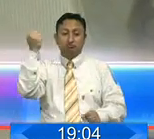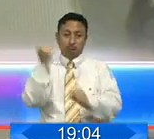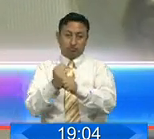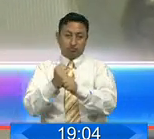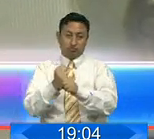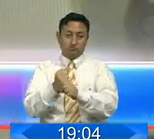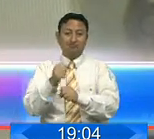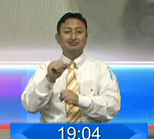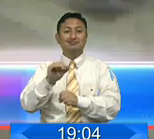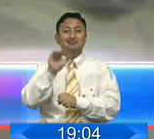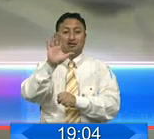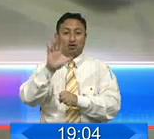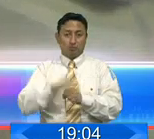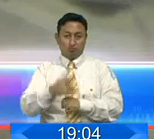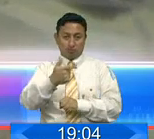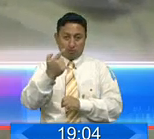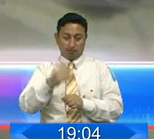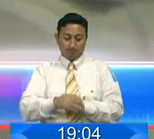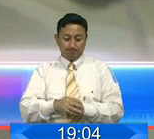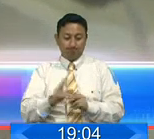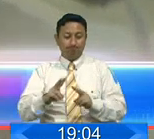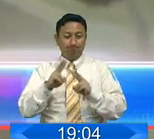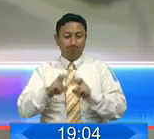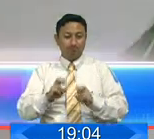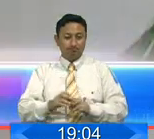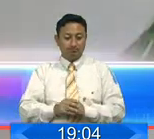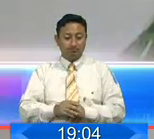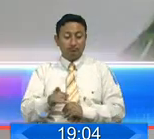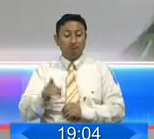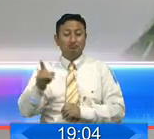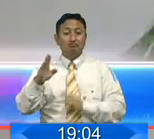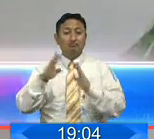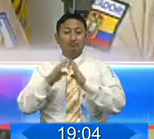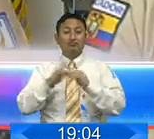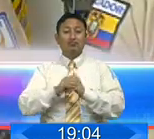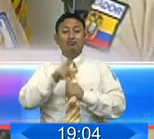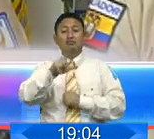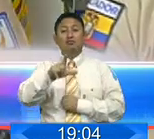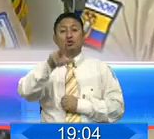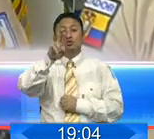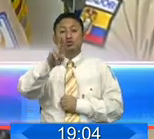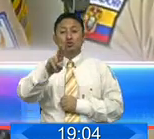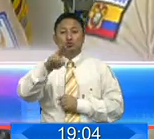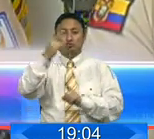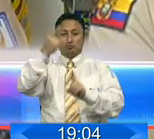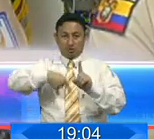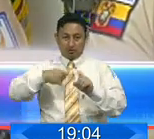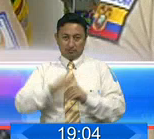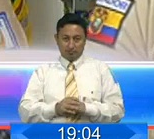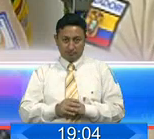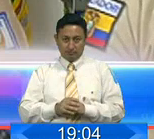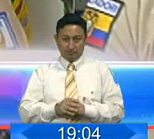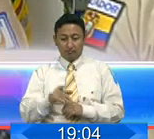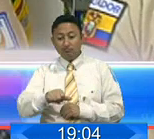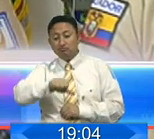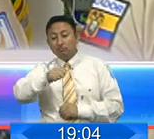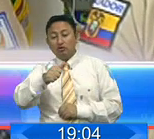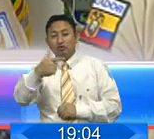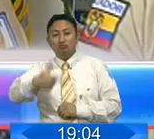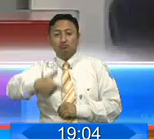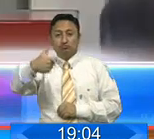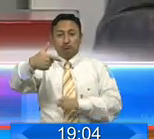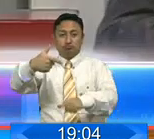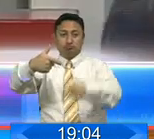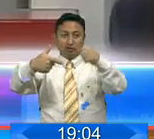5 cartuchos. Las investigaciones nos conducen al domicilio de alias Lu, en donde encontramos otra arma de